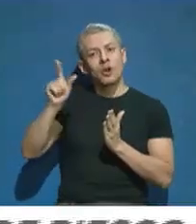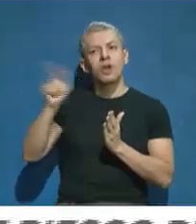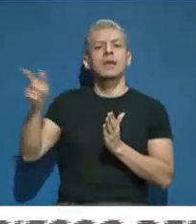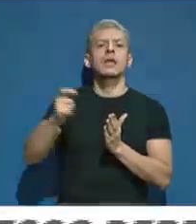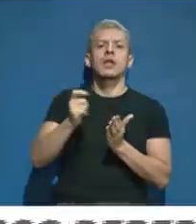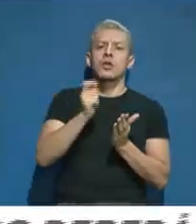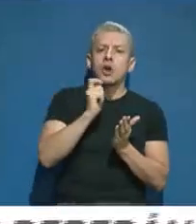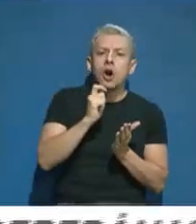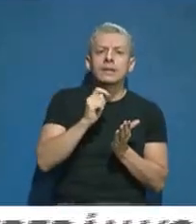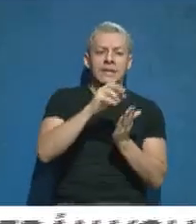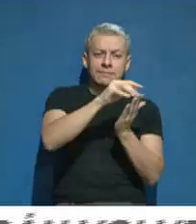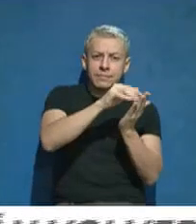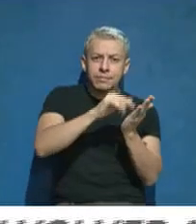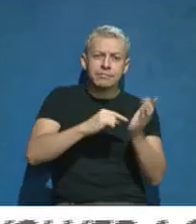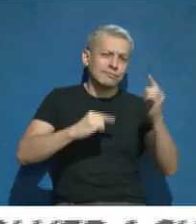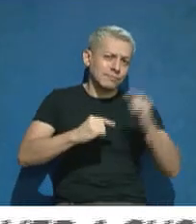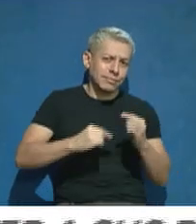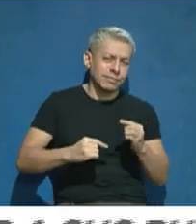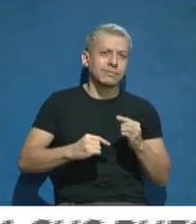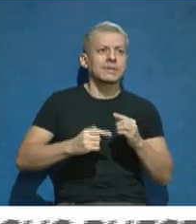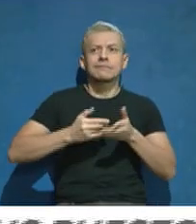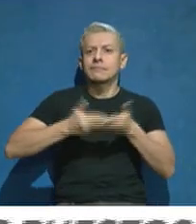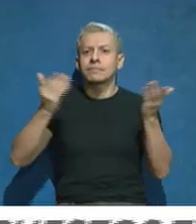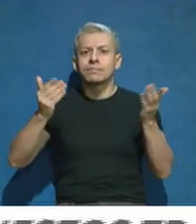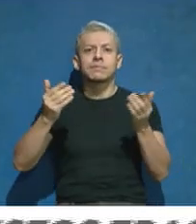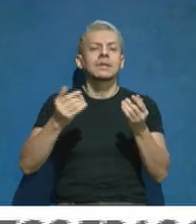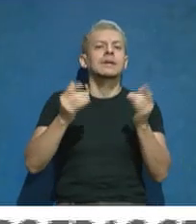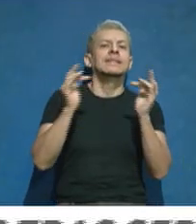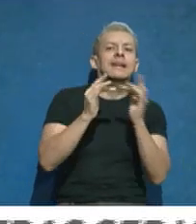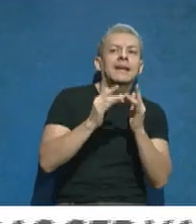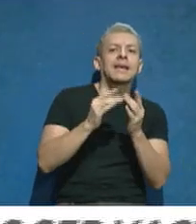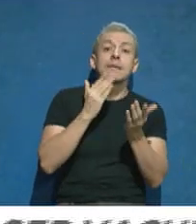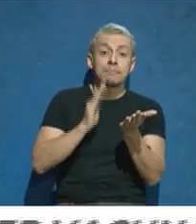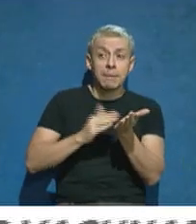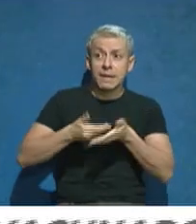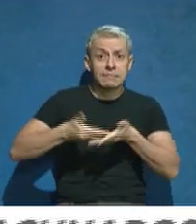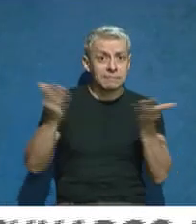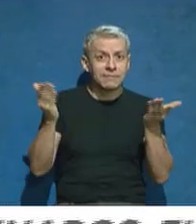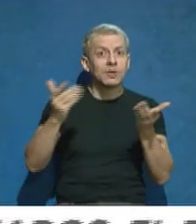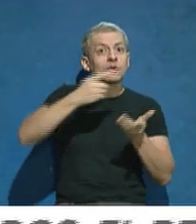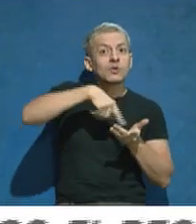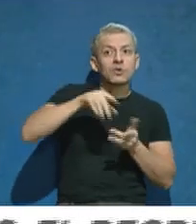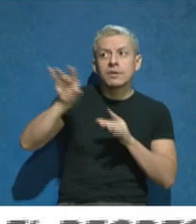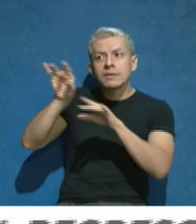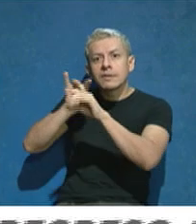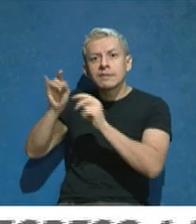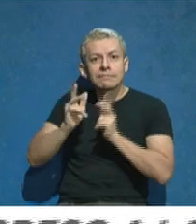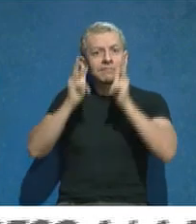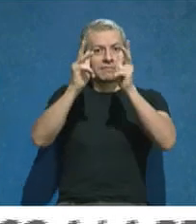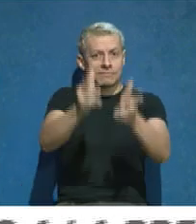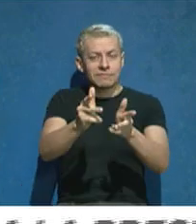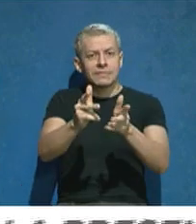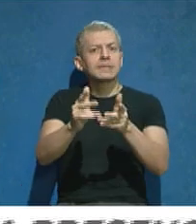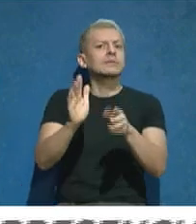que se publicaron en el portal web del diario y también en la edición papel, que nosotros extrajimos y las compartimos con ustedes en pantalla respecto a